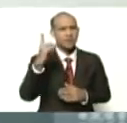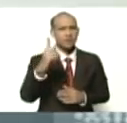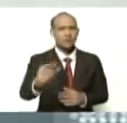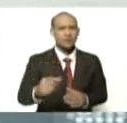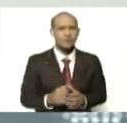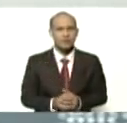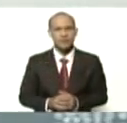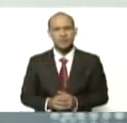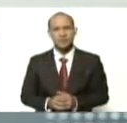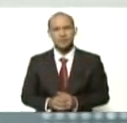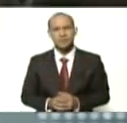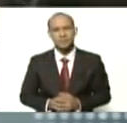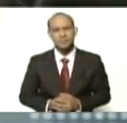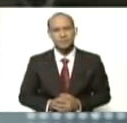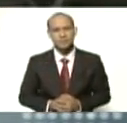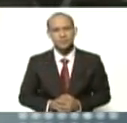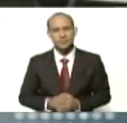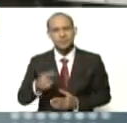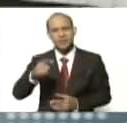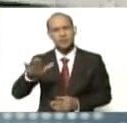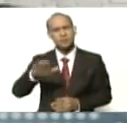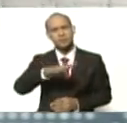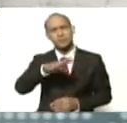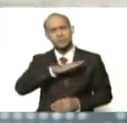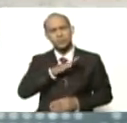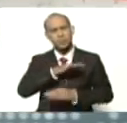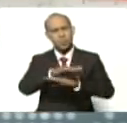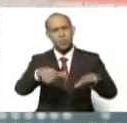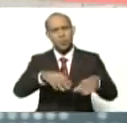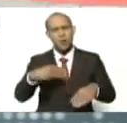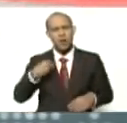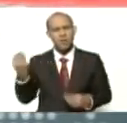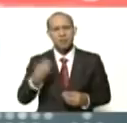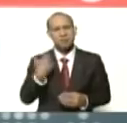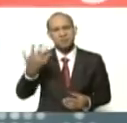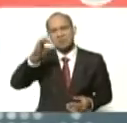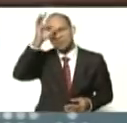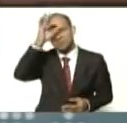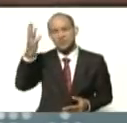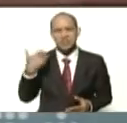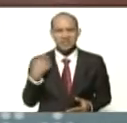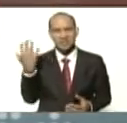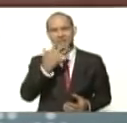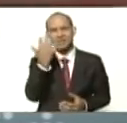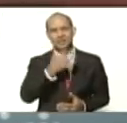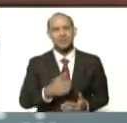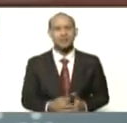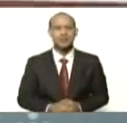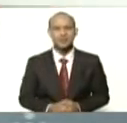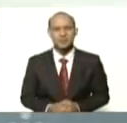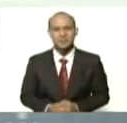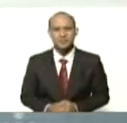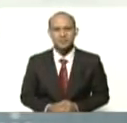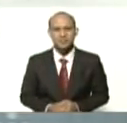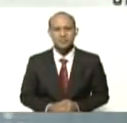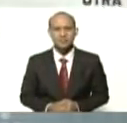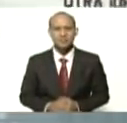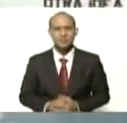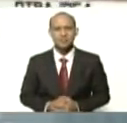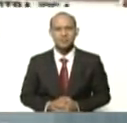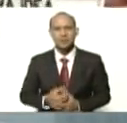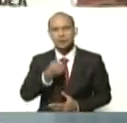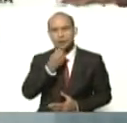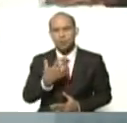mil viene y se basen no sé qué cosas y se va